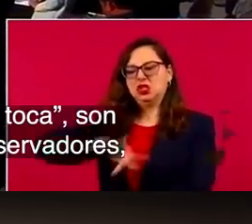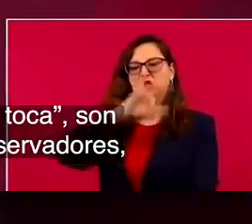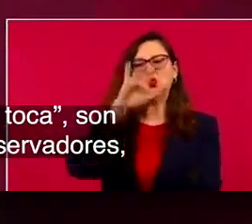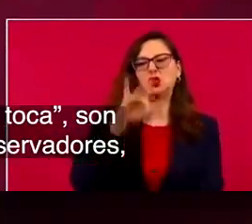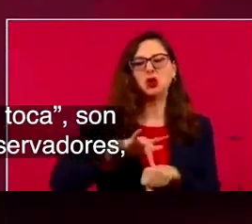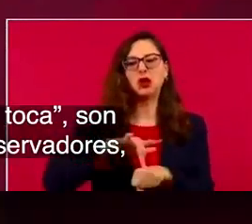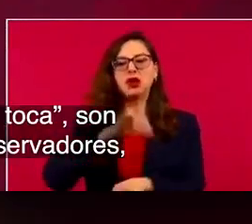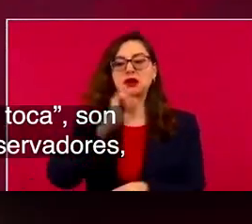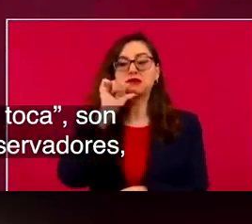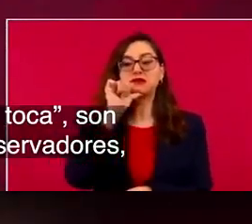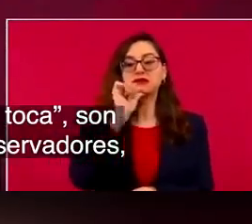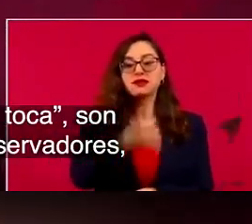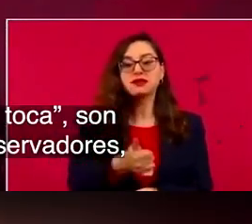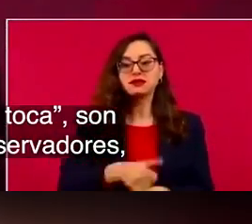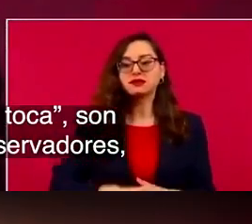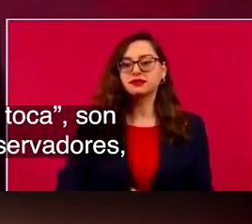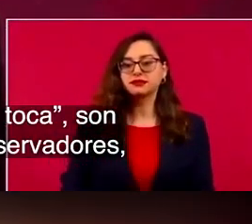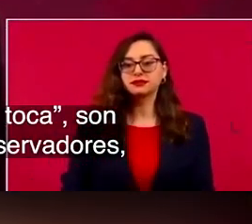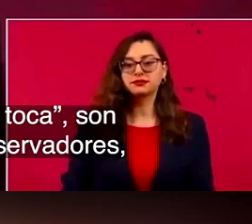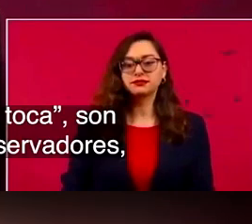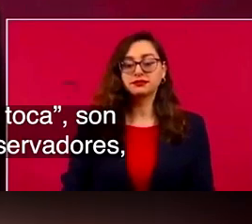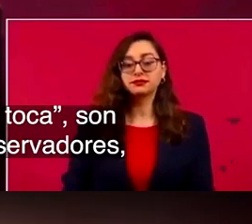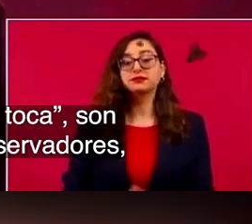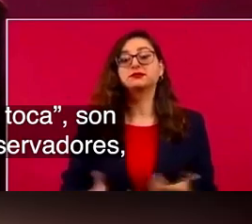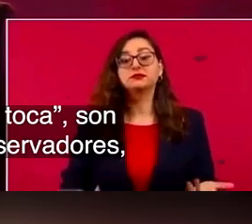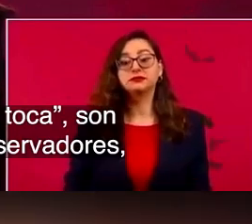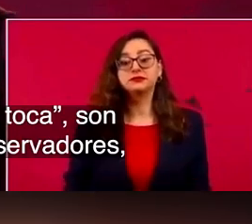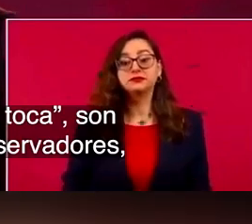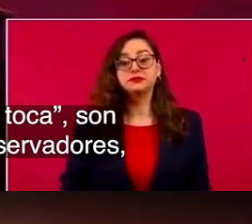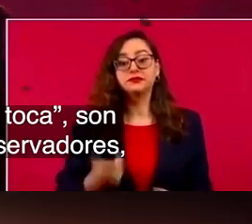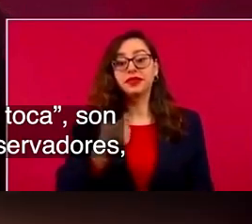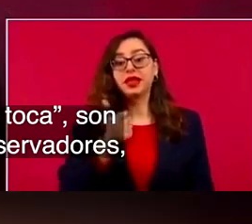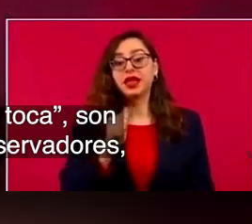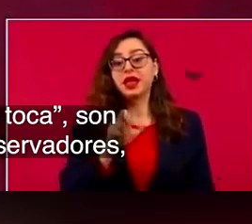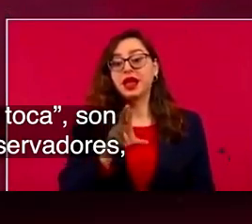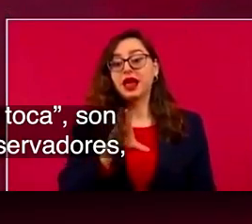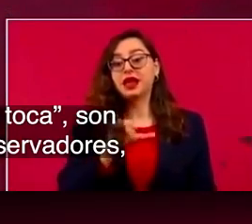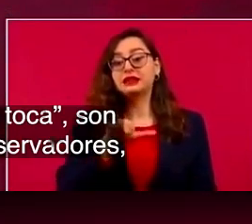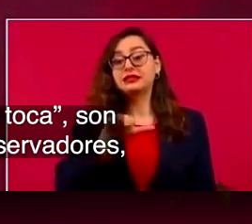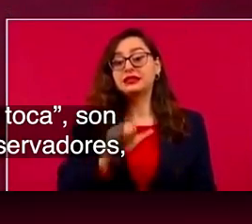sí, como ahora están los mismos, García Luna no se toca,